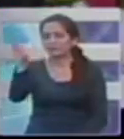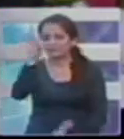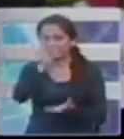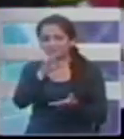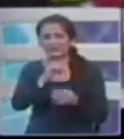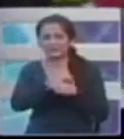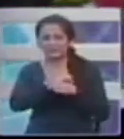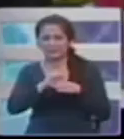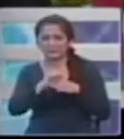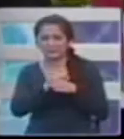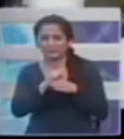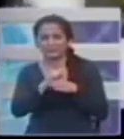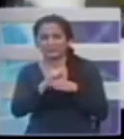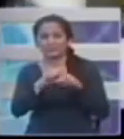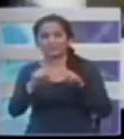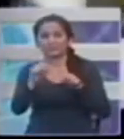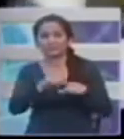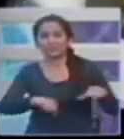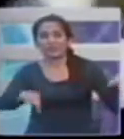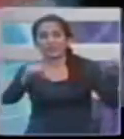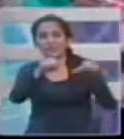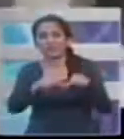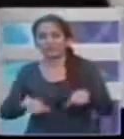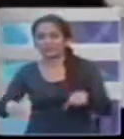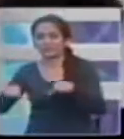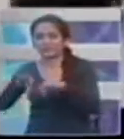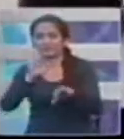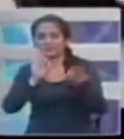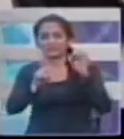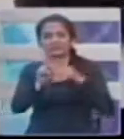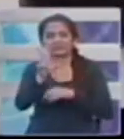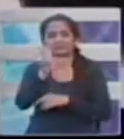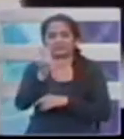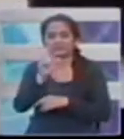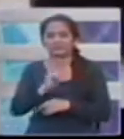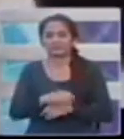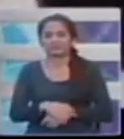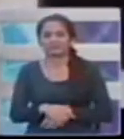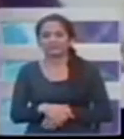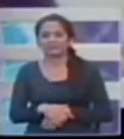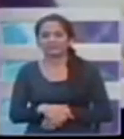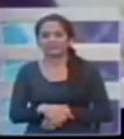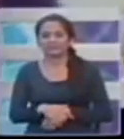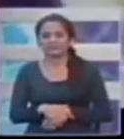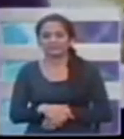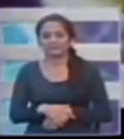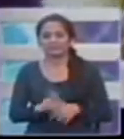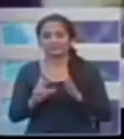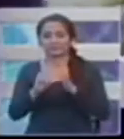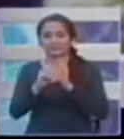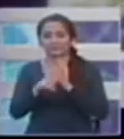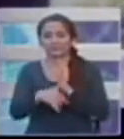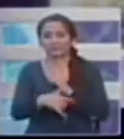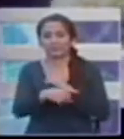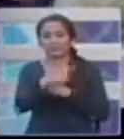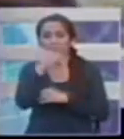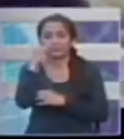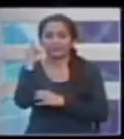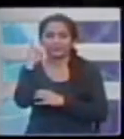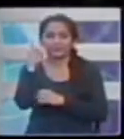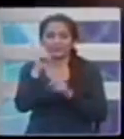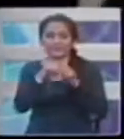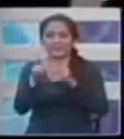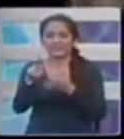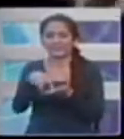cada salón se cogen unos 3 chicos. Luego del nacimiento, los niños y niñas del cuerpo de baile de Fascinar demostraron